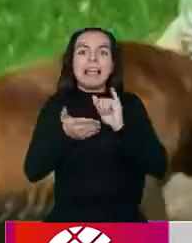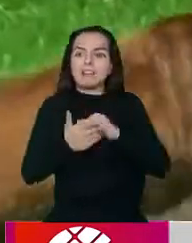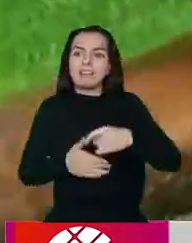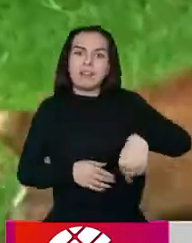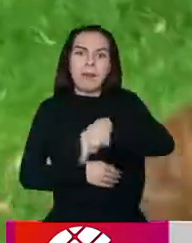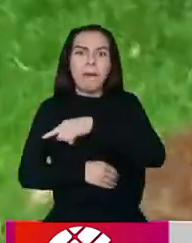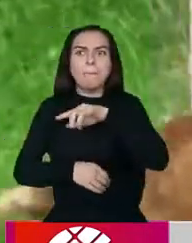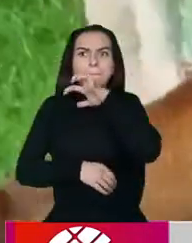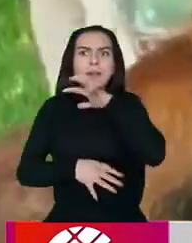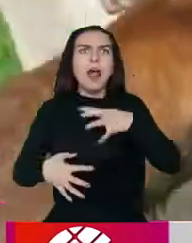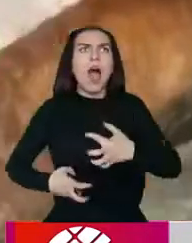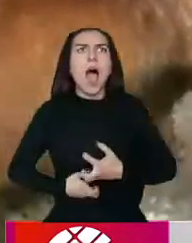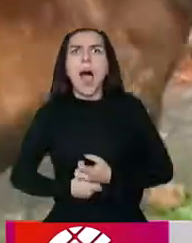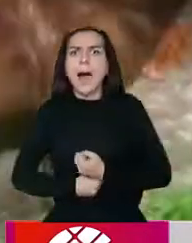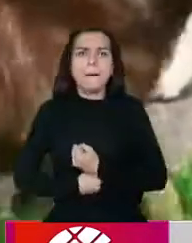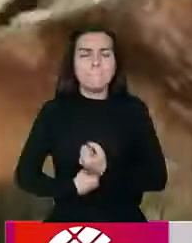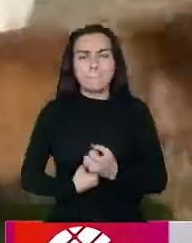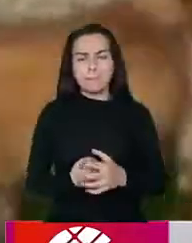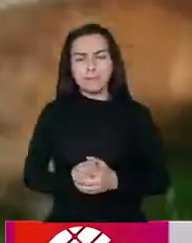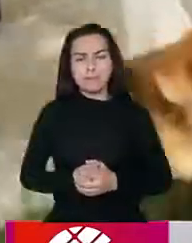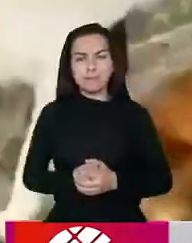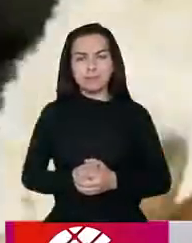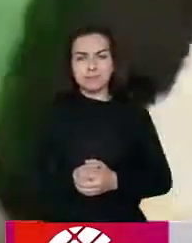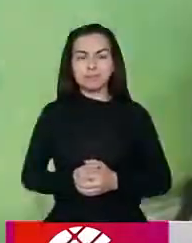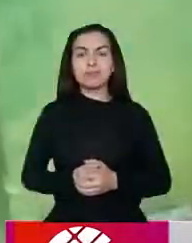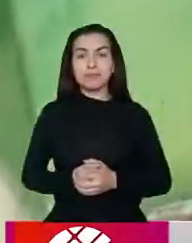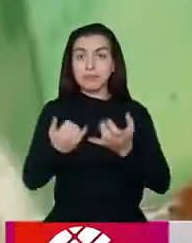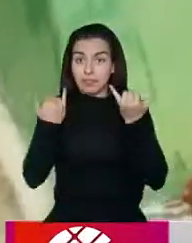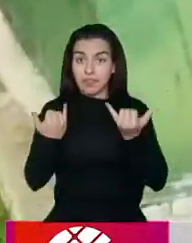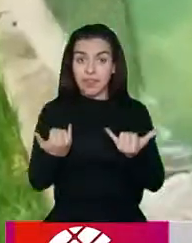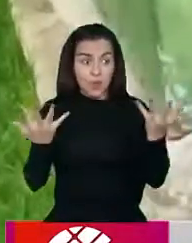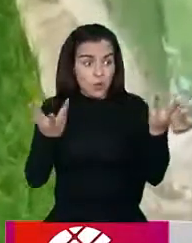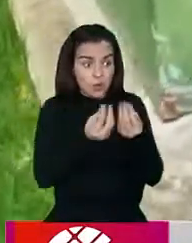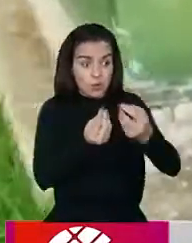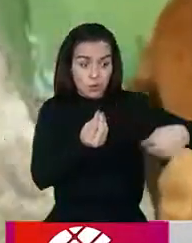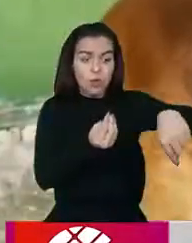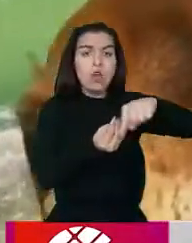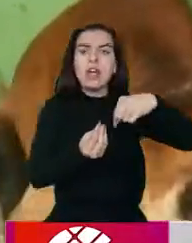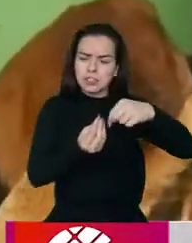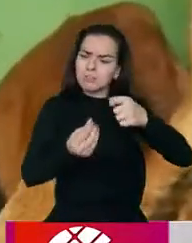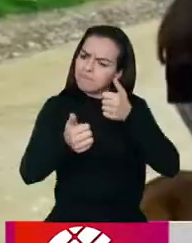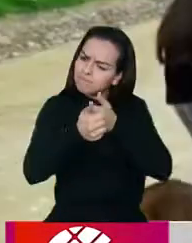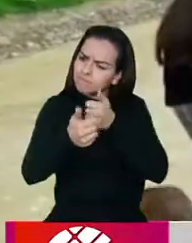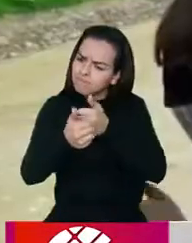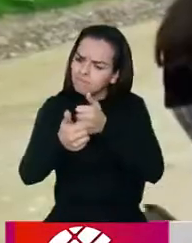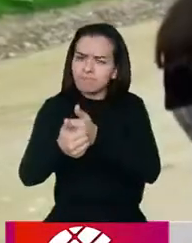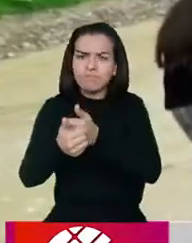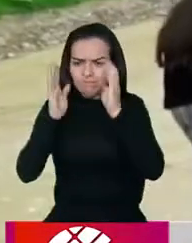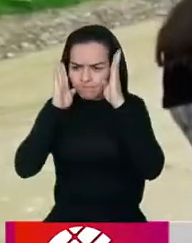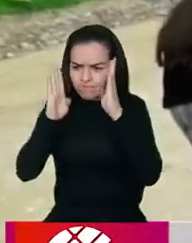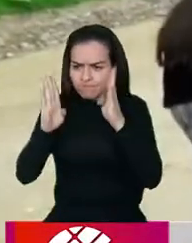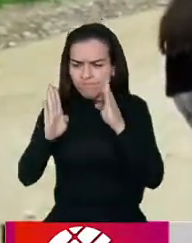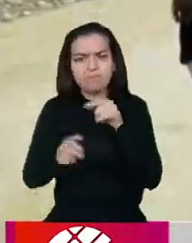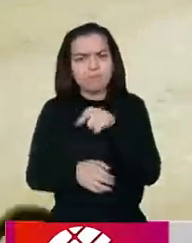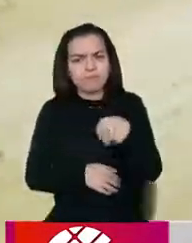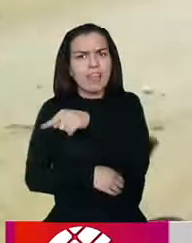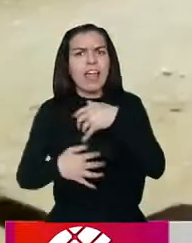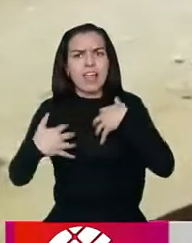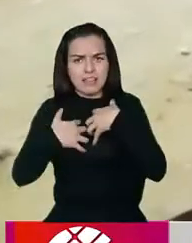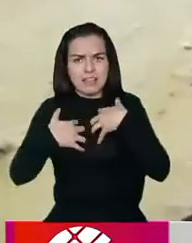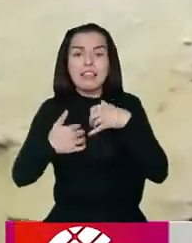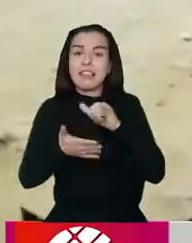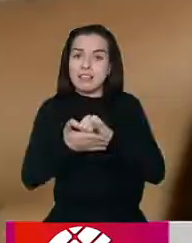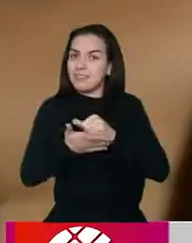hambre. Día a día crece el grupo de colaboradores que acompañan a Steven por una zona desolada y sin presencia de guardias